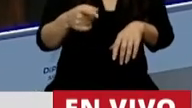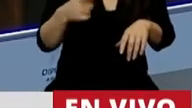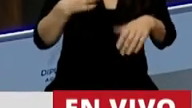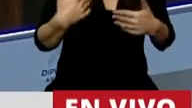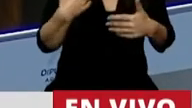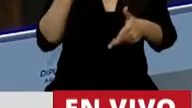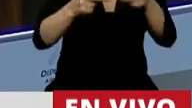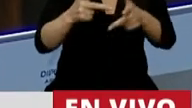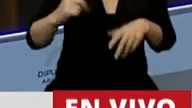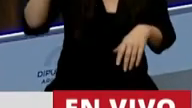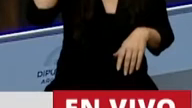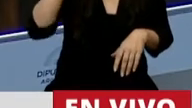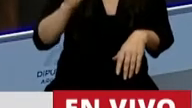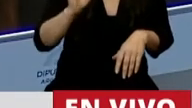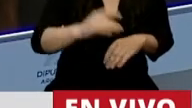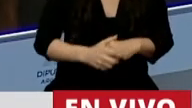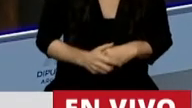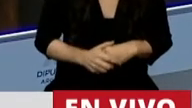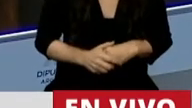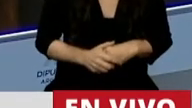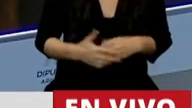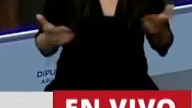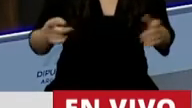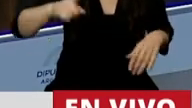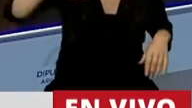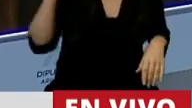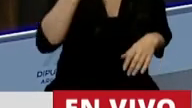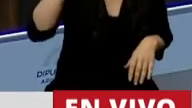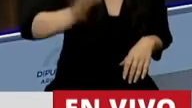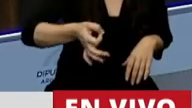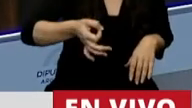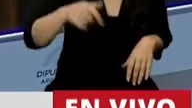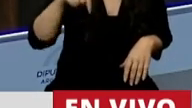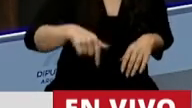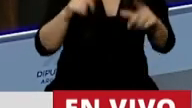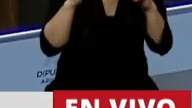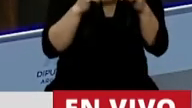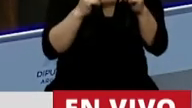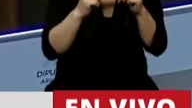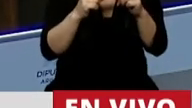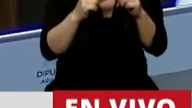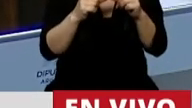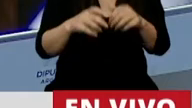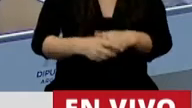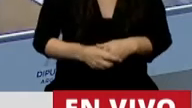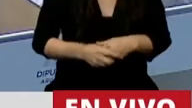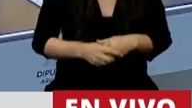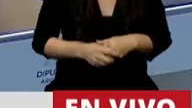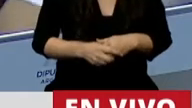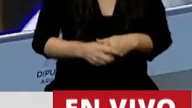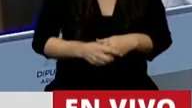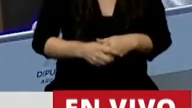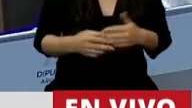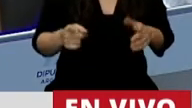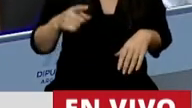diciembre. Me parece que, como todos sabemos, esta es una fecha donde todos recordamos